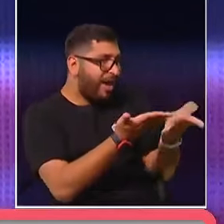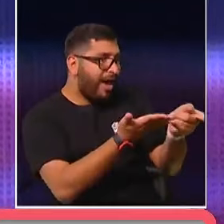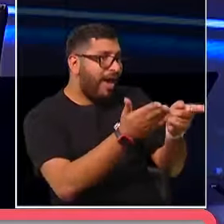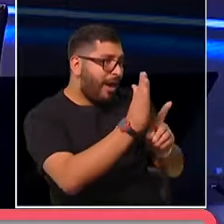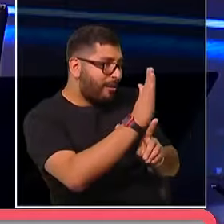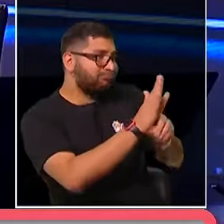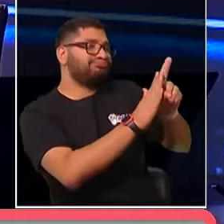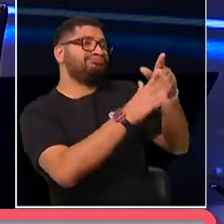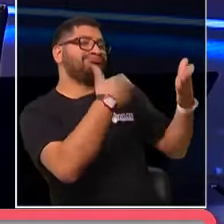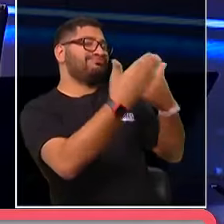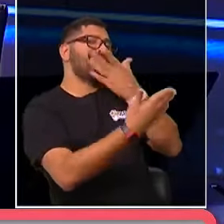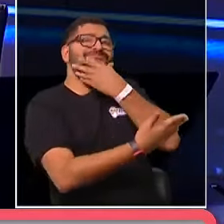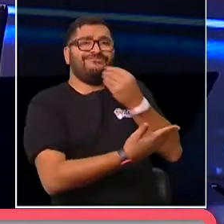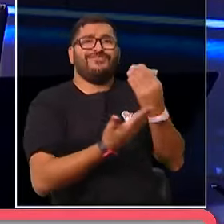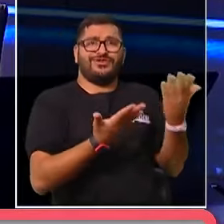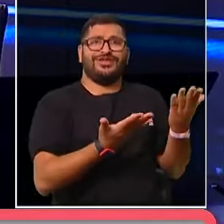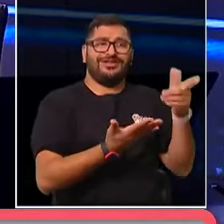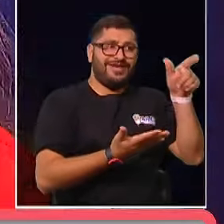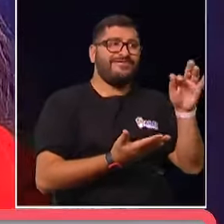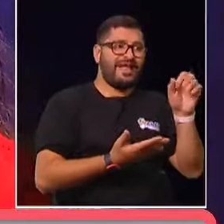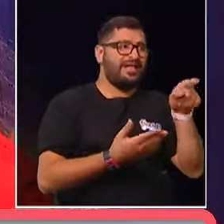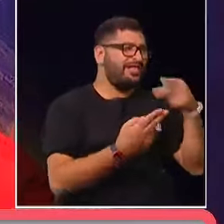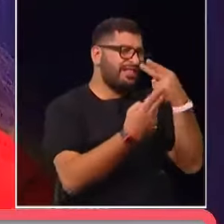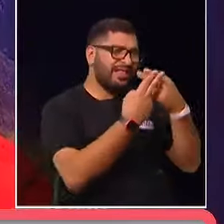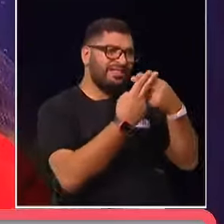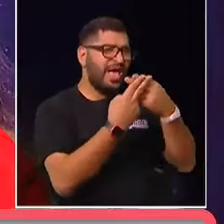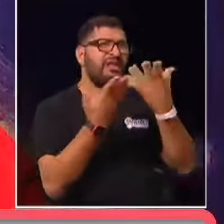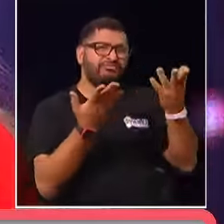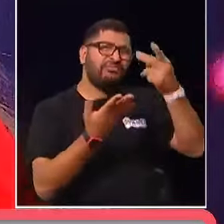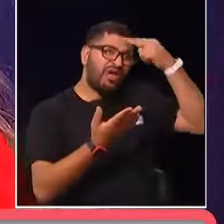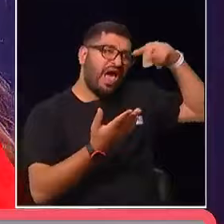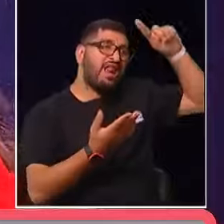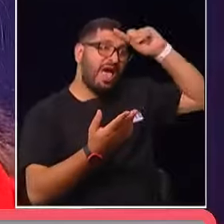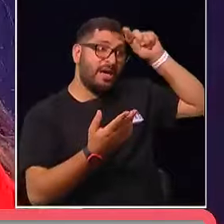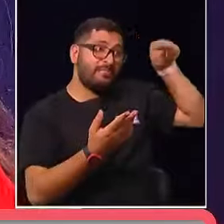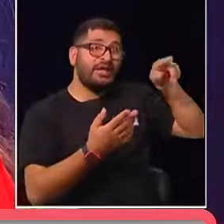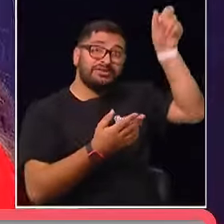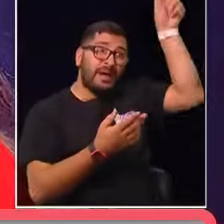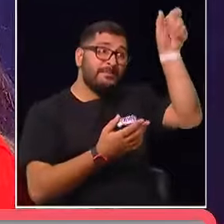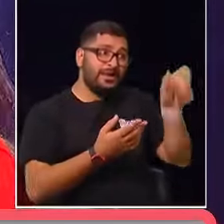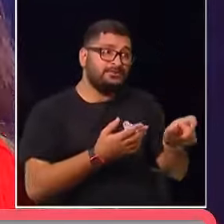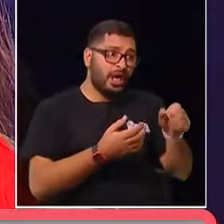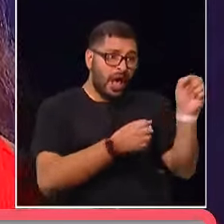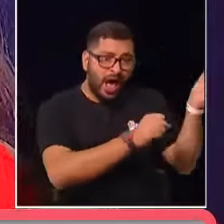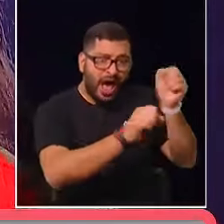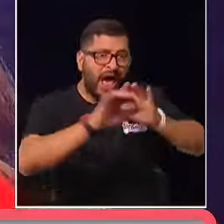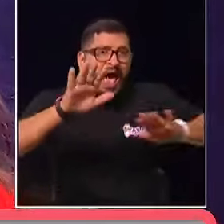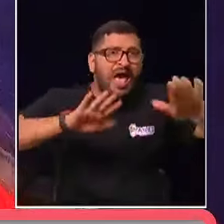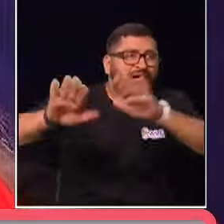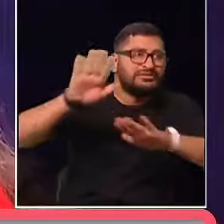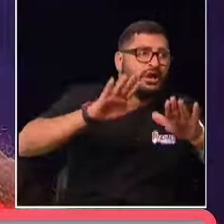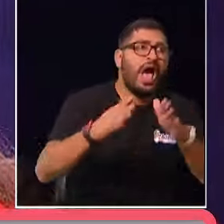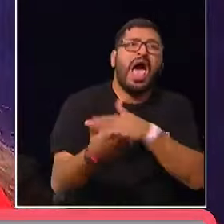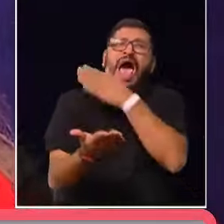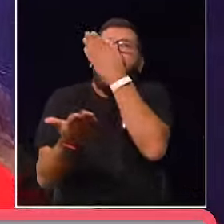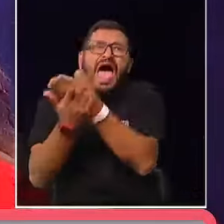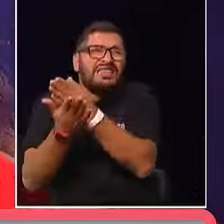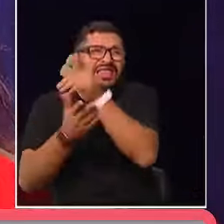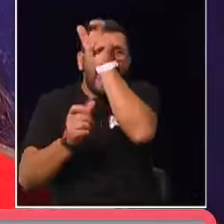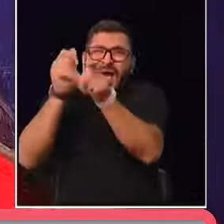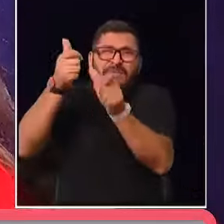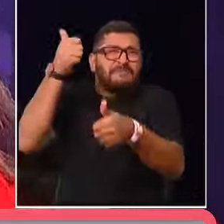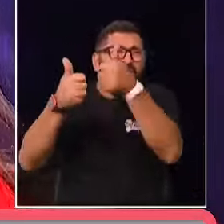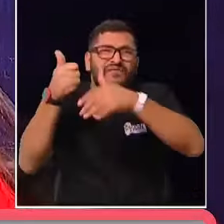Teletón Calama, de la persona que está haciendo aseo hasta el último profesional, nos reciben con amor,